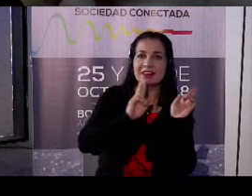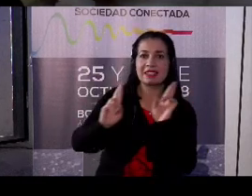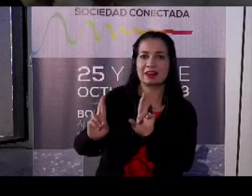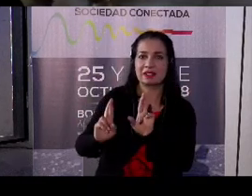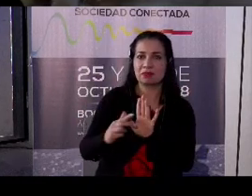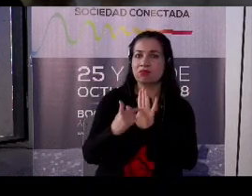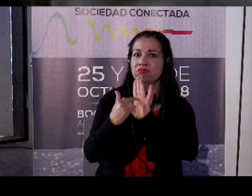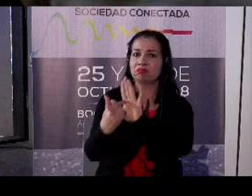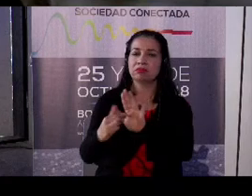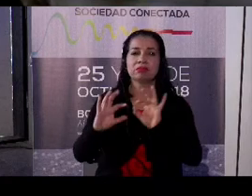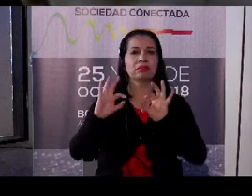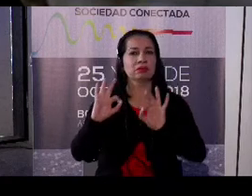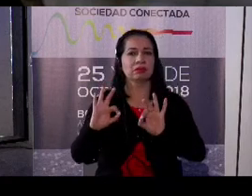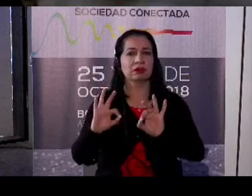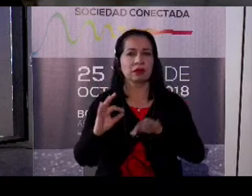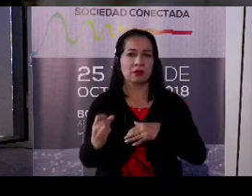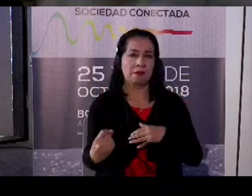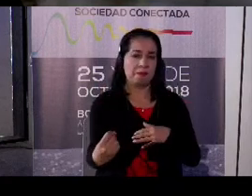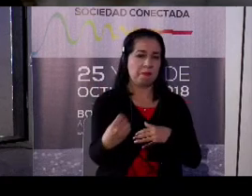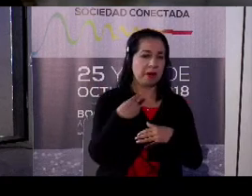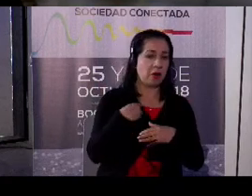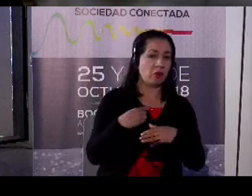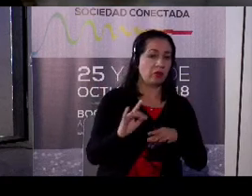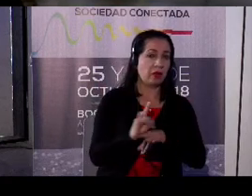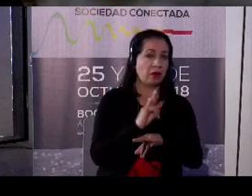respuesta a la pregunta